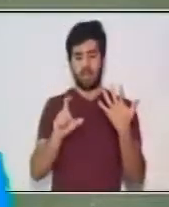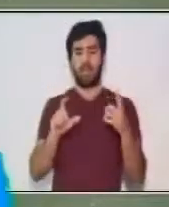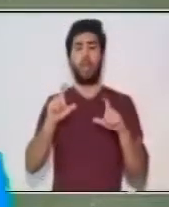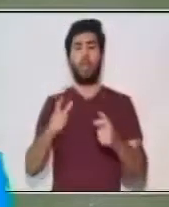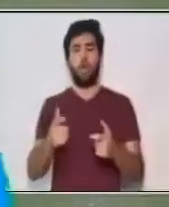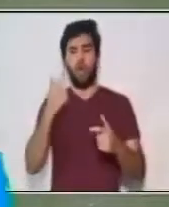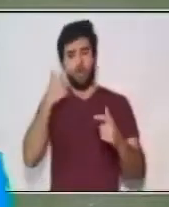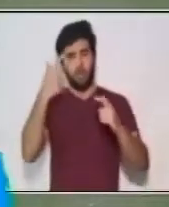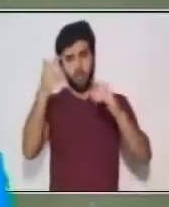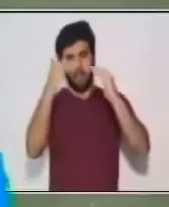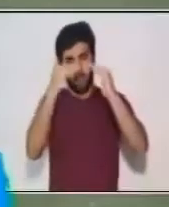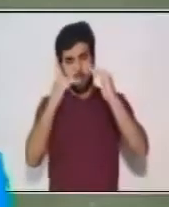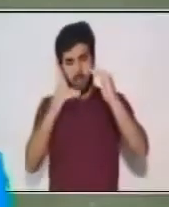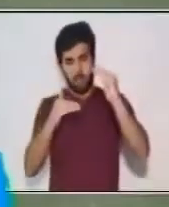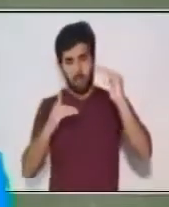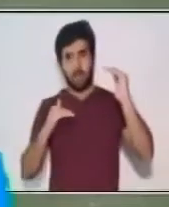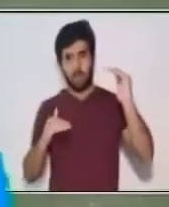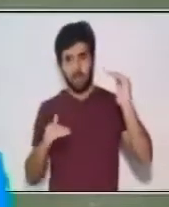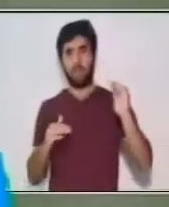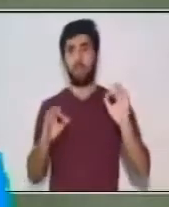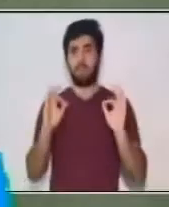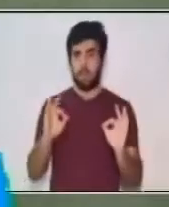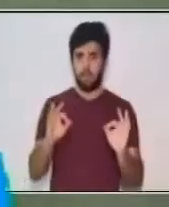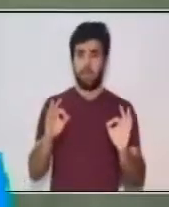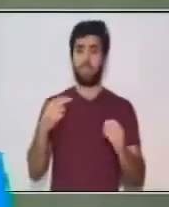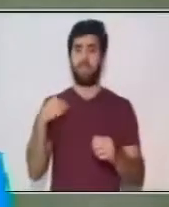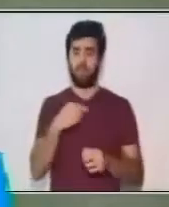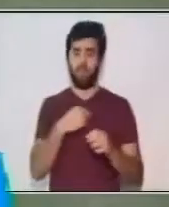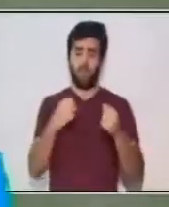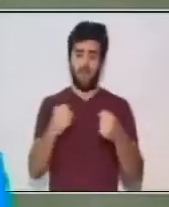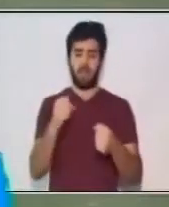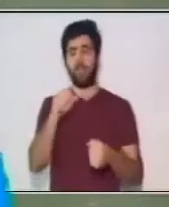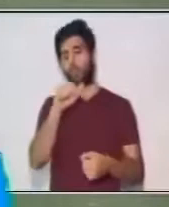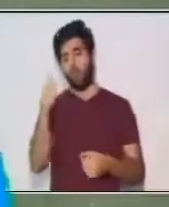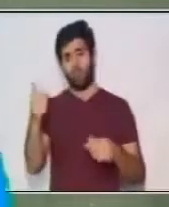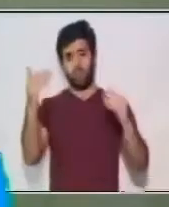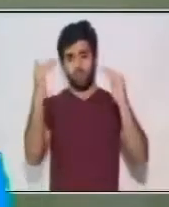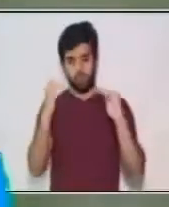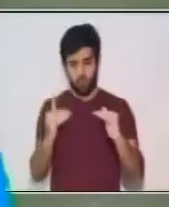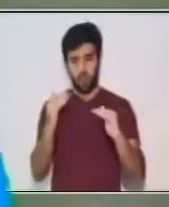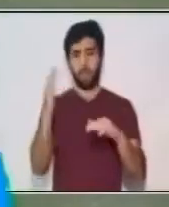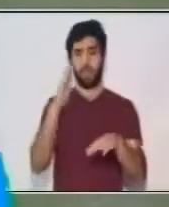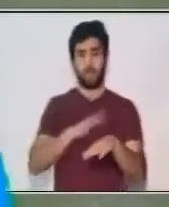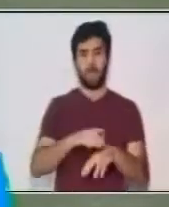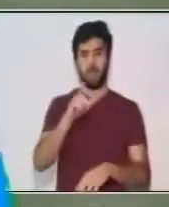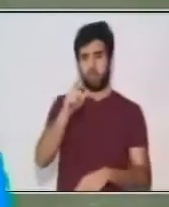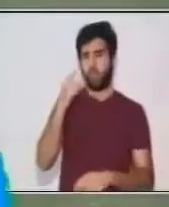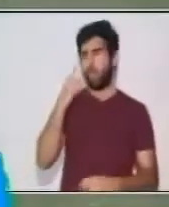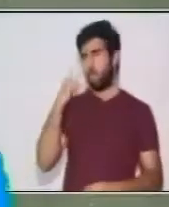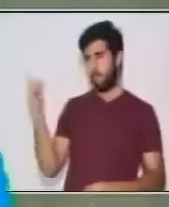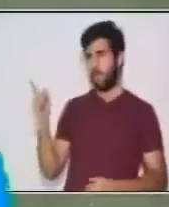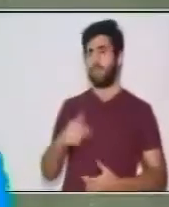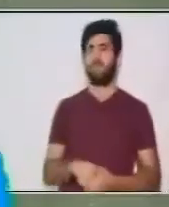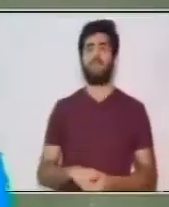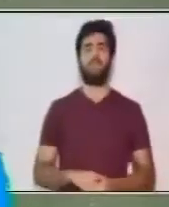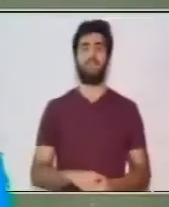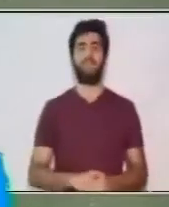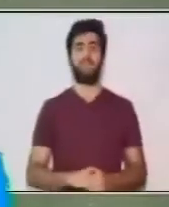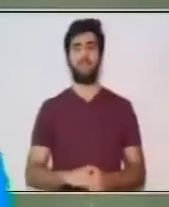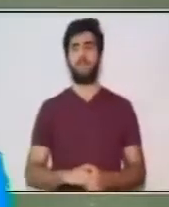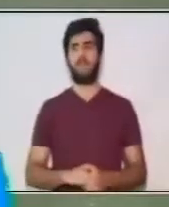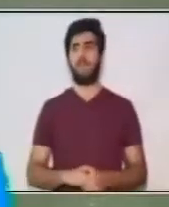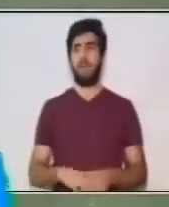que se está siguiendo. Pero vamos a hacer una fila más para que lo puedas observar. Entonces voy a tener